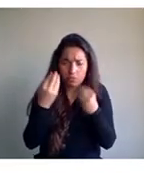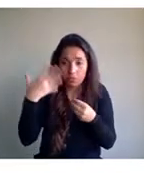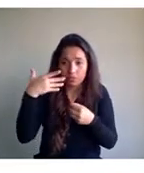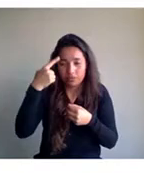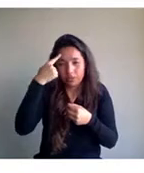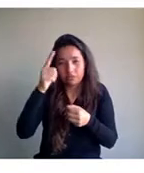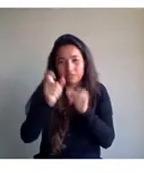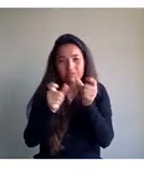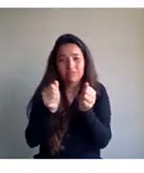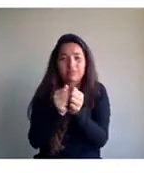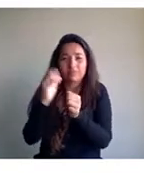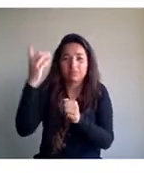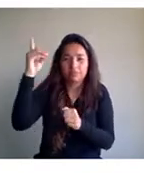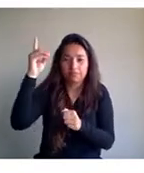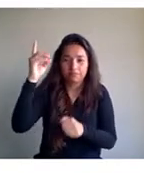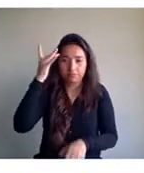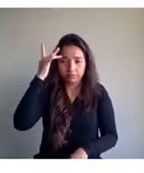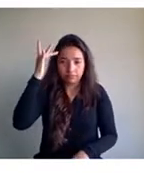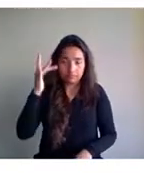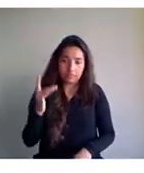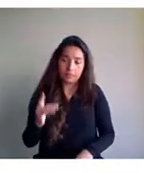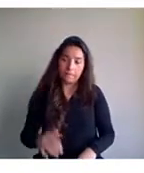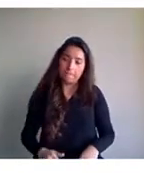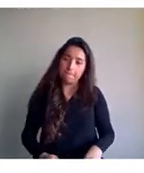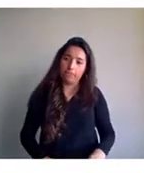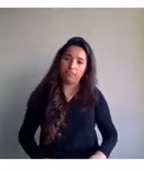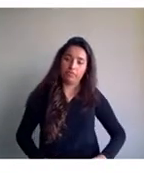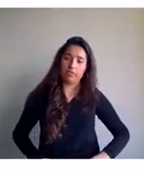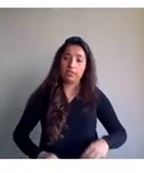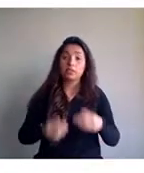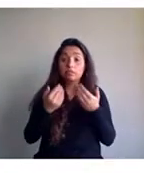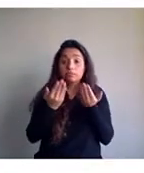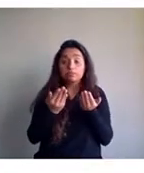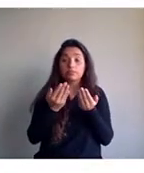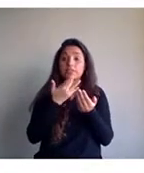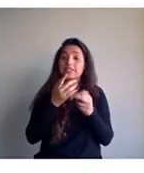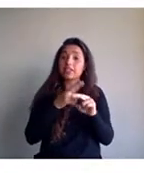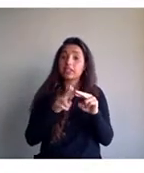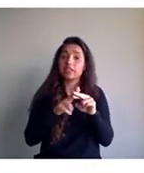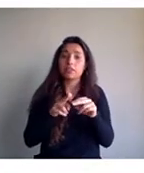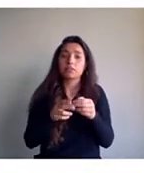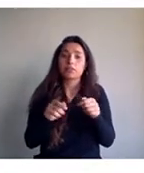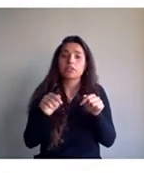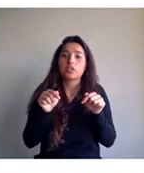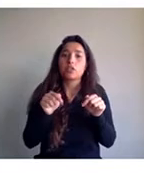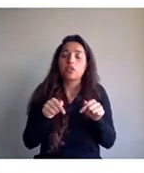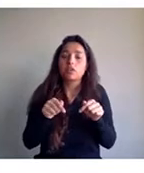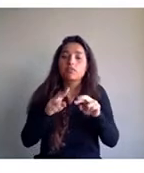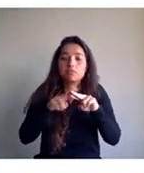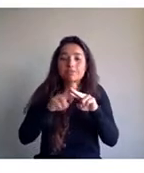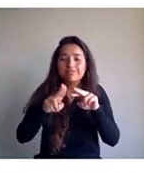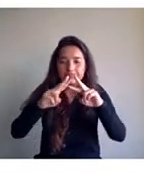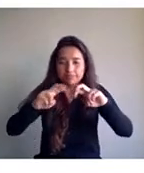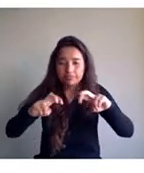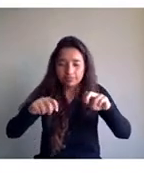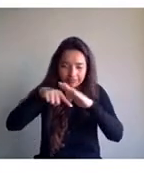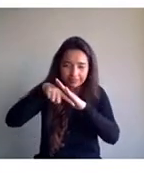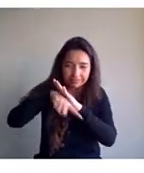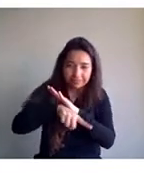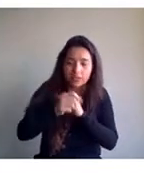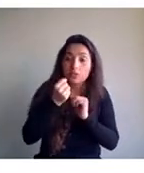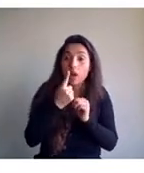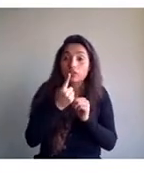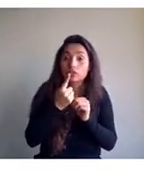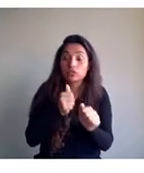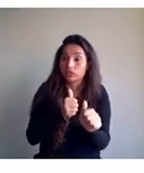discapacidad lo que vamos a hacer en el día de hoy está el nominado profunda a estos retos esta es una actividad